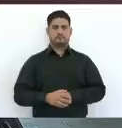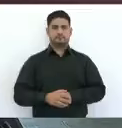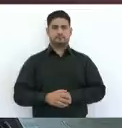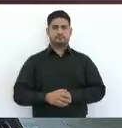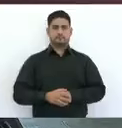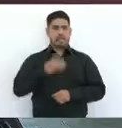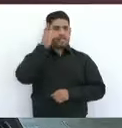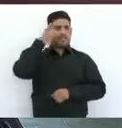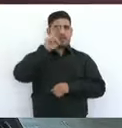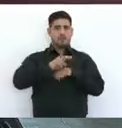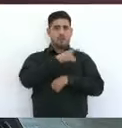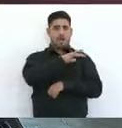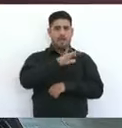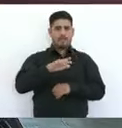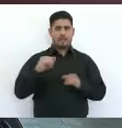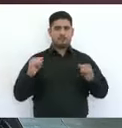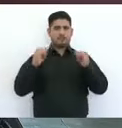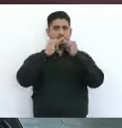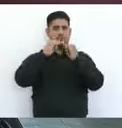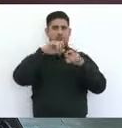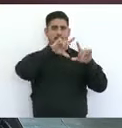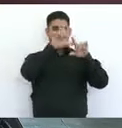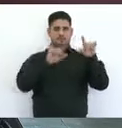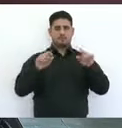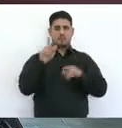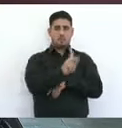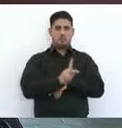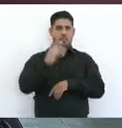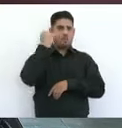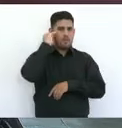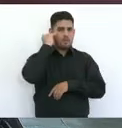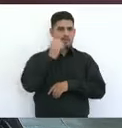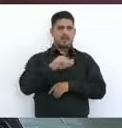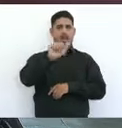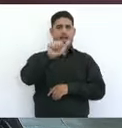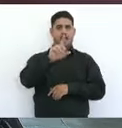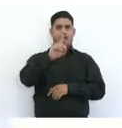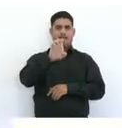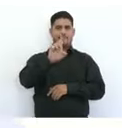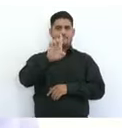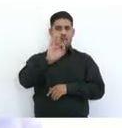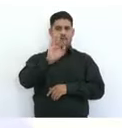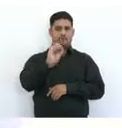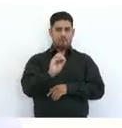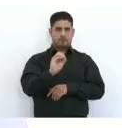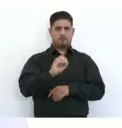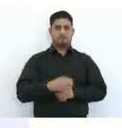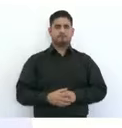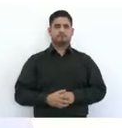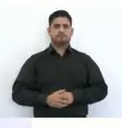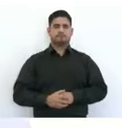El director general del Instituto Nacional de los Pueblos Indígenas, Adelfo Regino Montes.